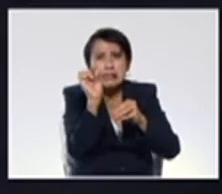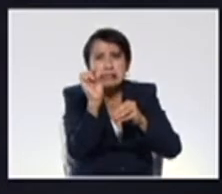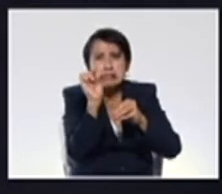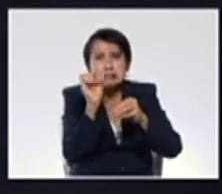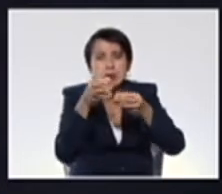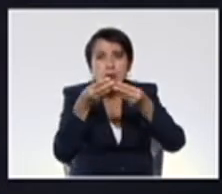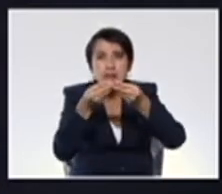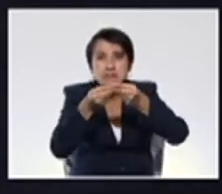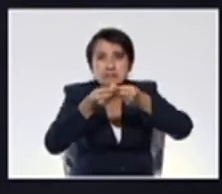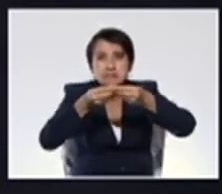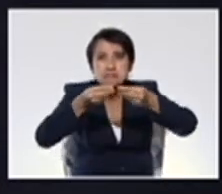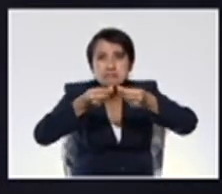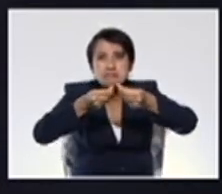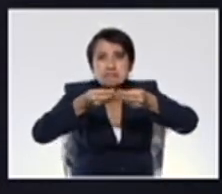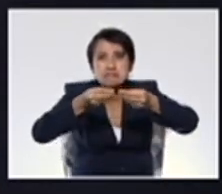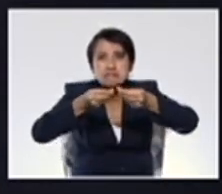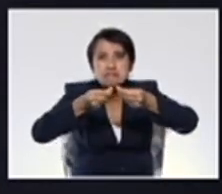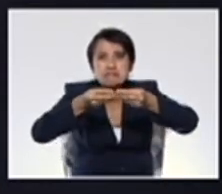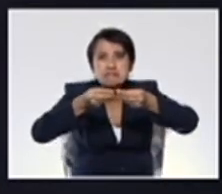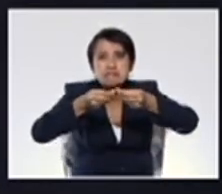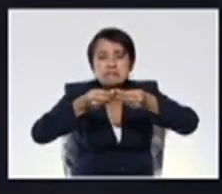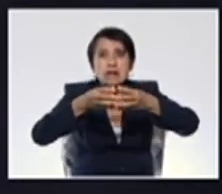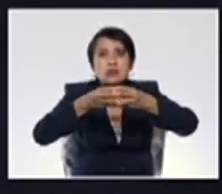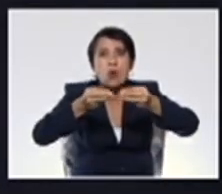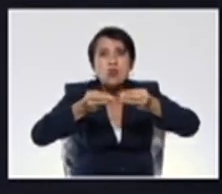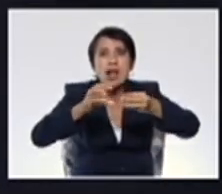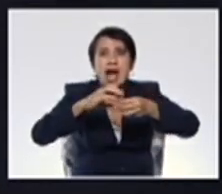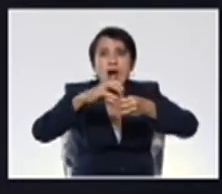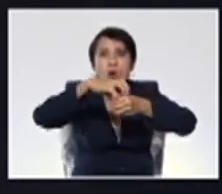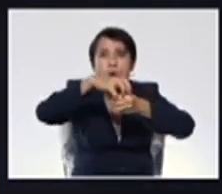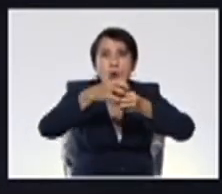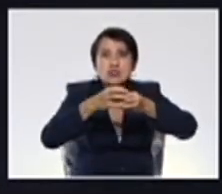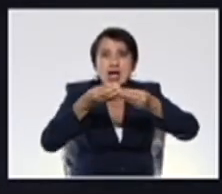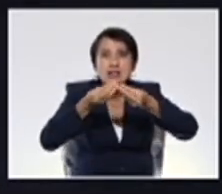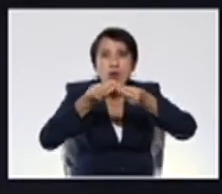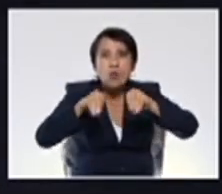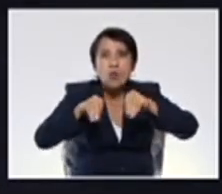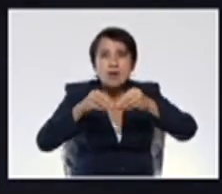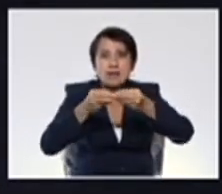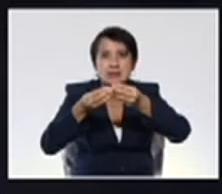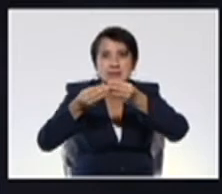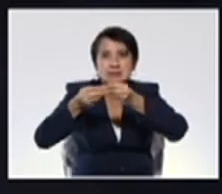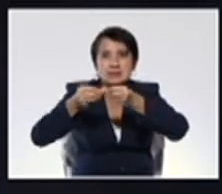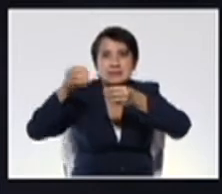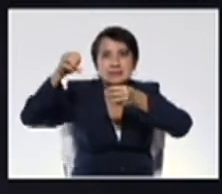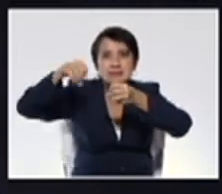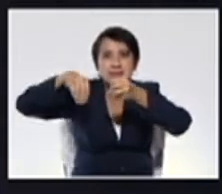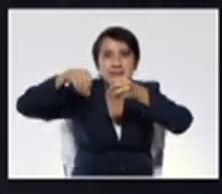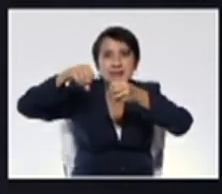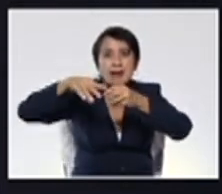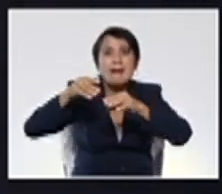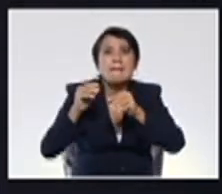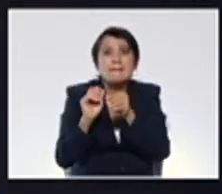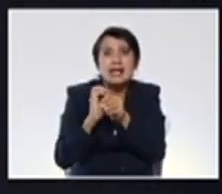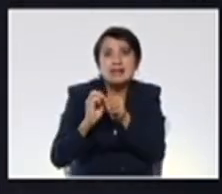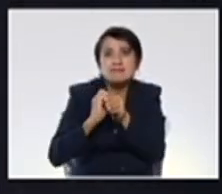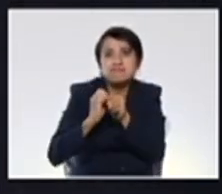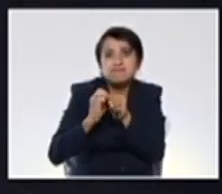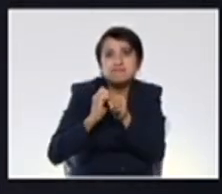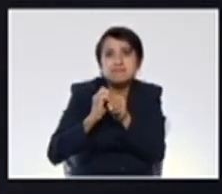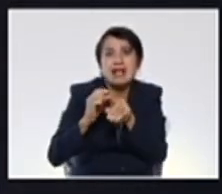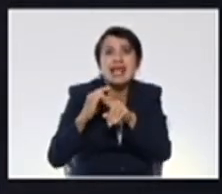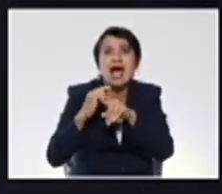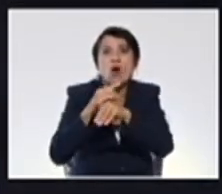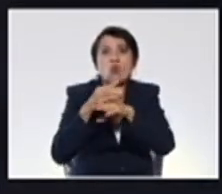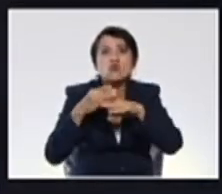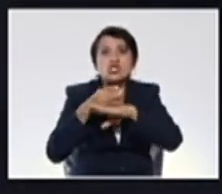quede la cáscara del huevo para que yo pueda lijar las cuchillas, ¿sí? No se debe hacer ni